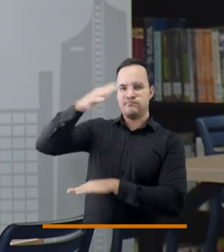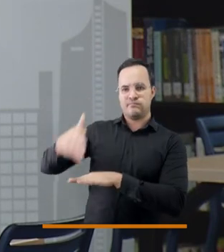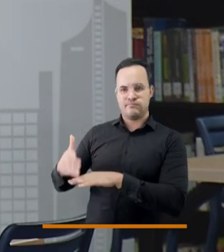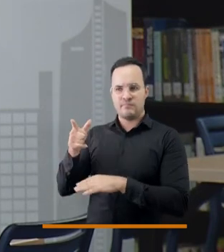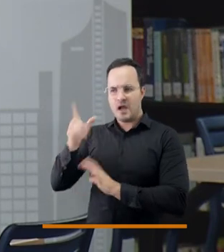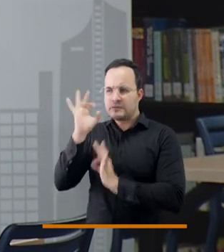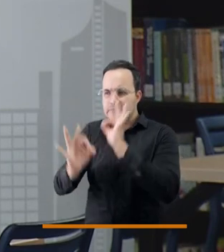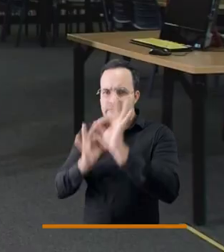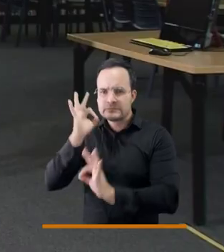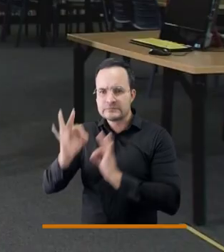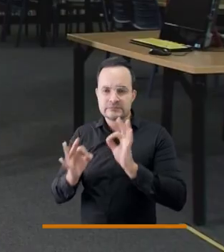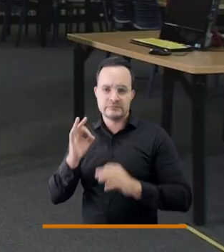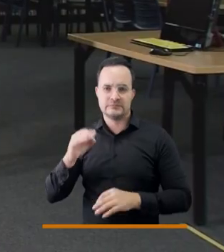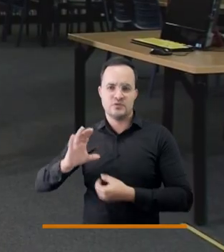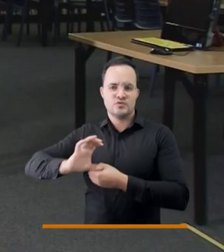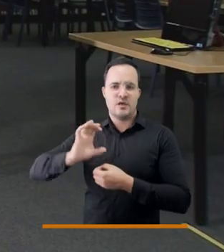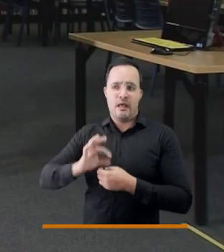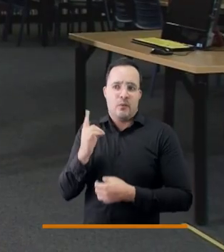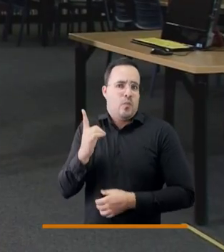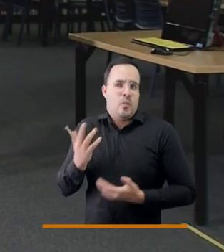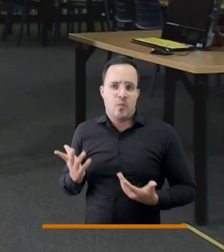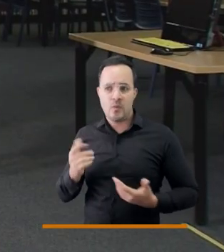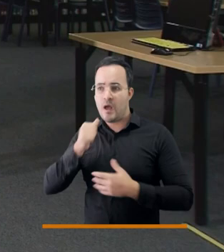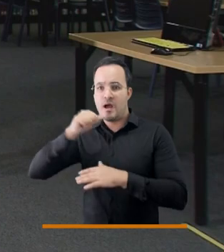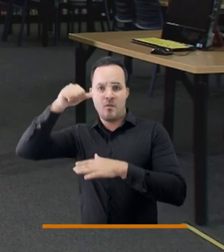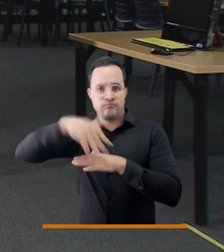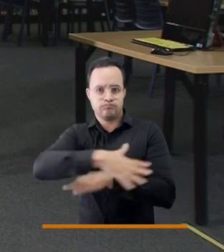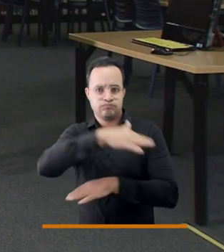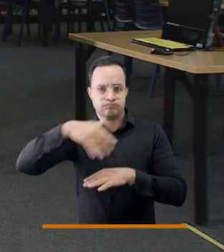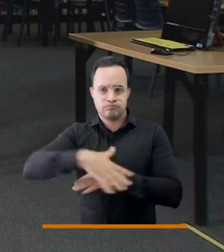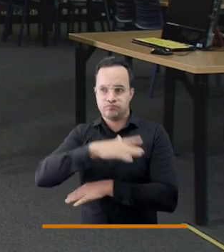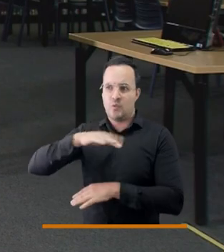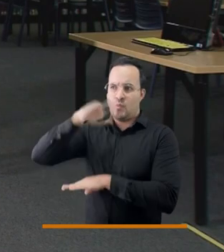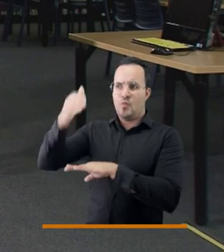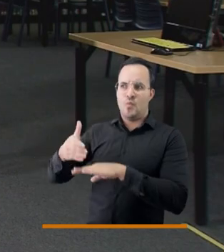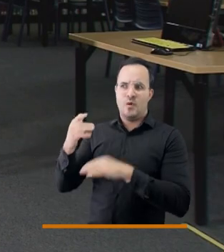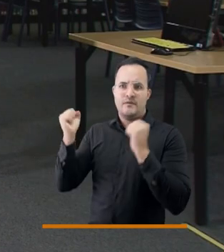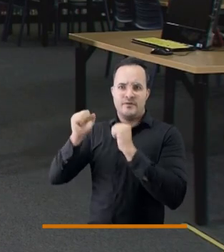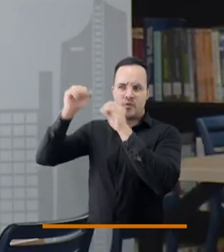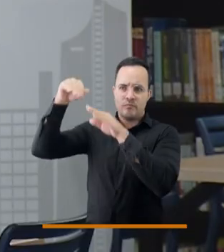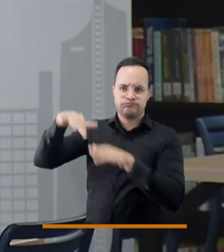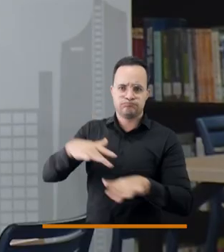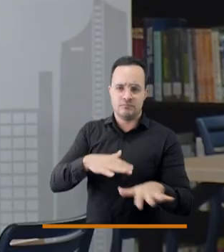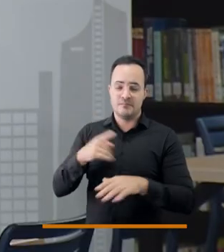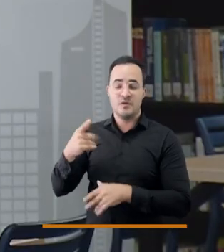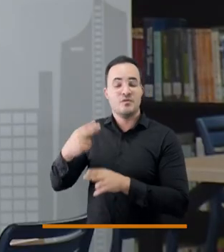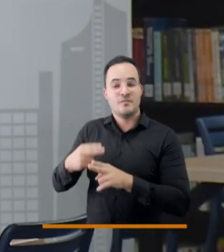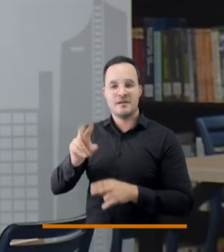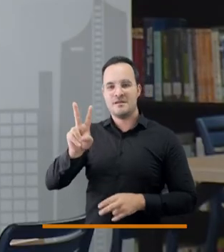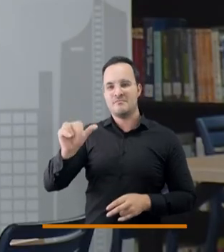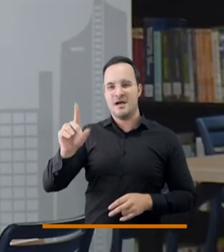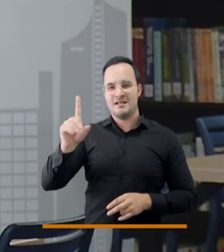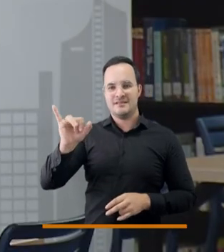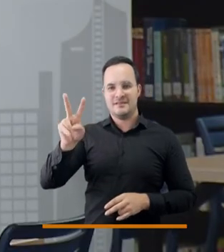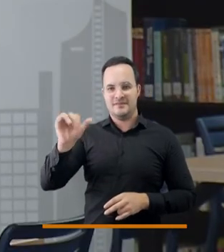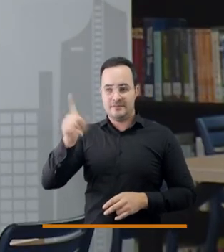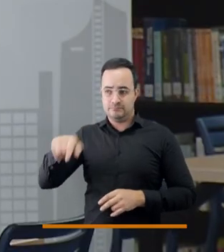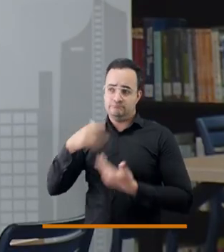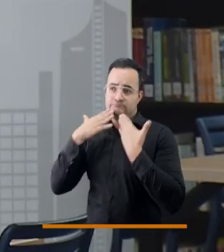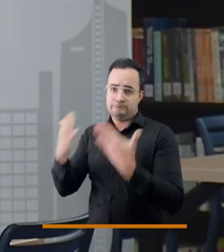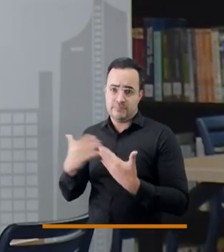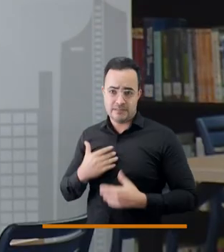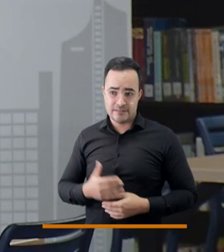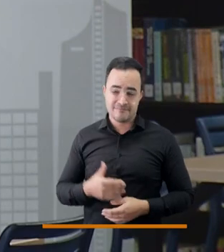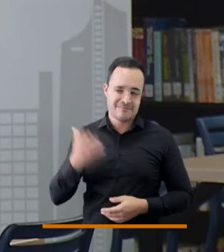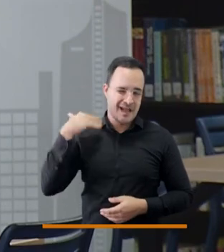y fábrica de agua para nuestra ciudad, el páramo de Las Baldías. Así que bienvenido, ingeniero, un gusto volverlo a